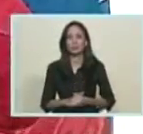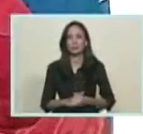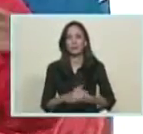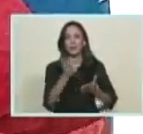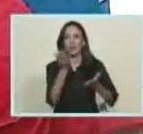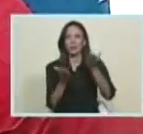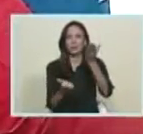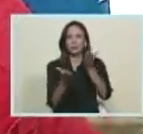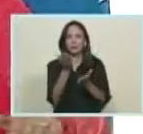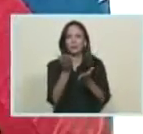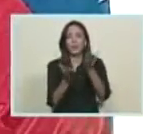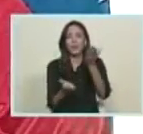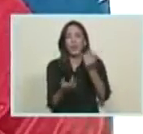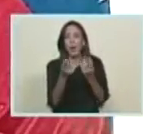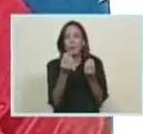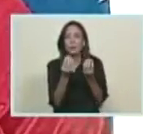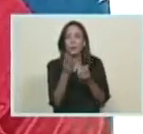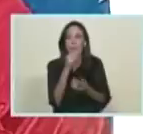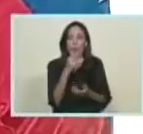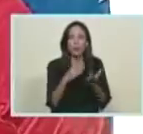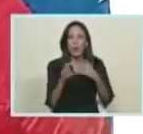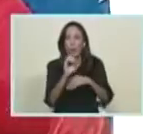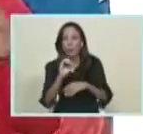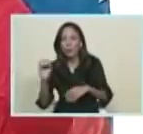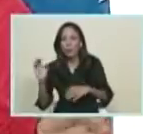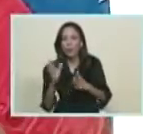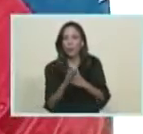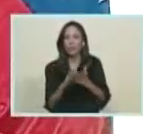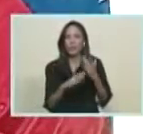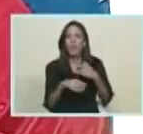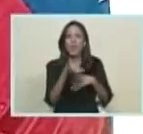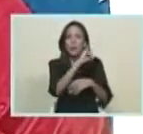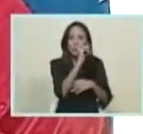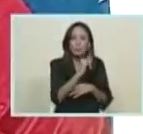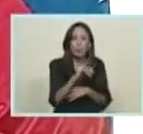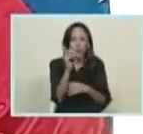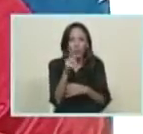el bosque de balancines en Oriente y en el Zulia,